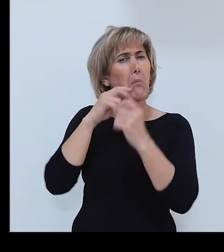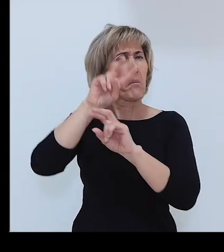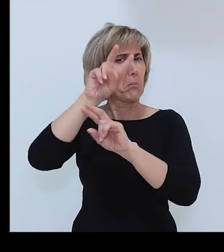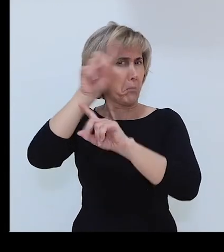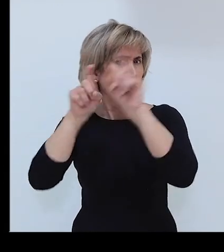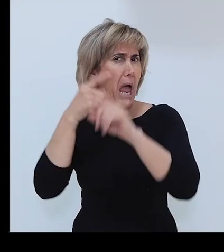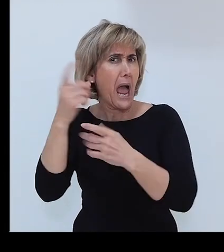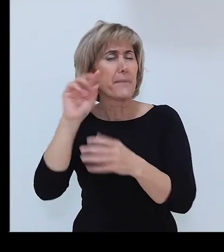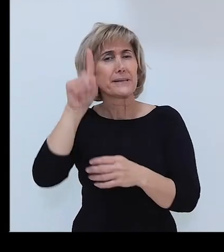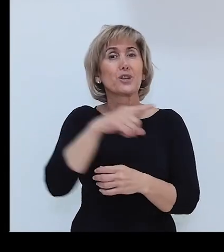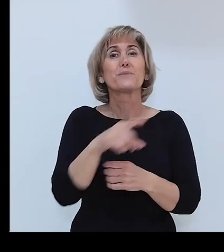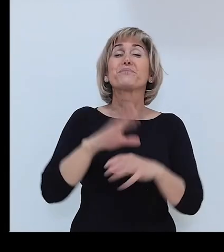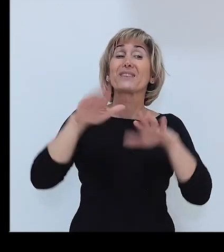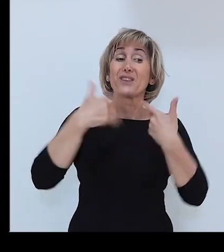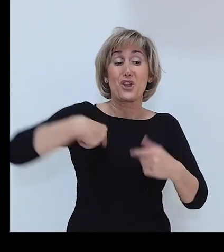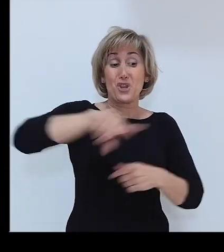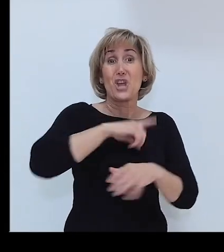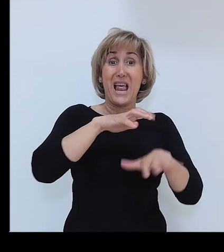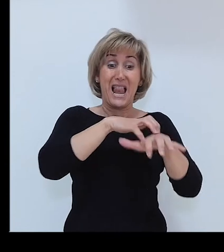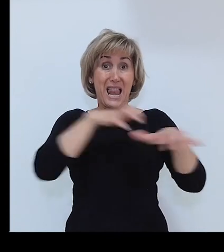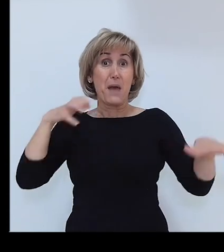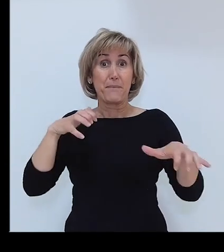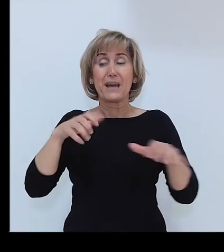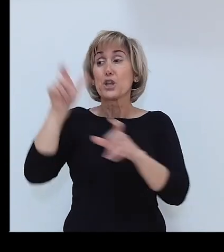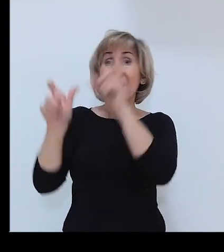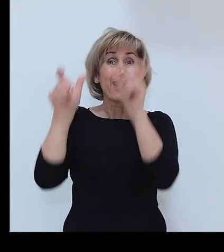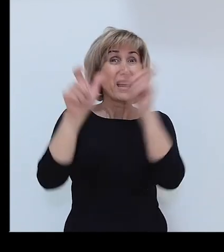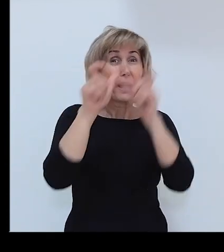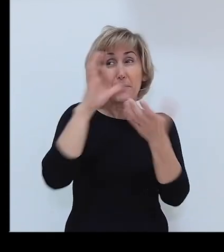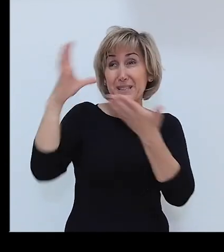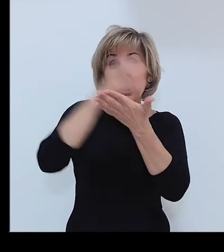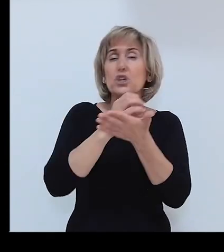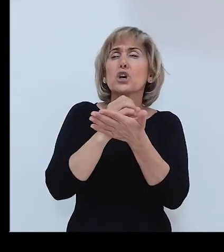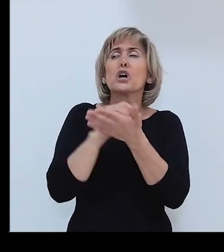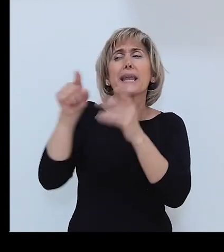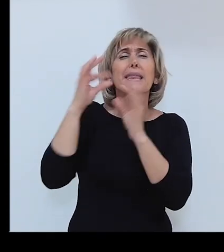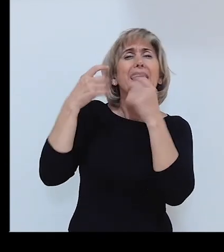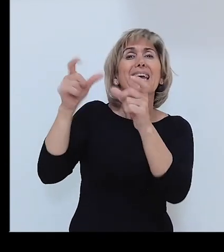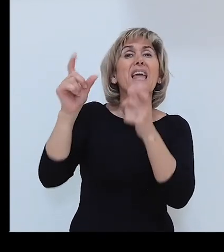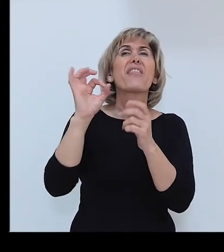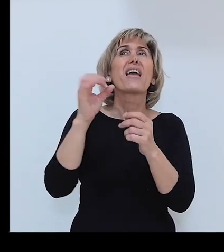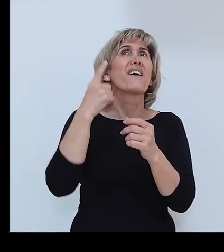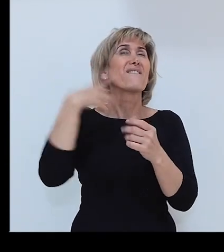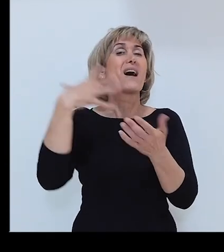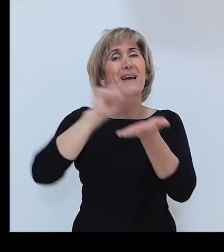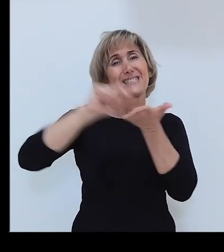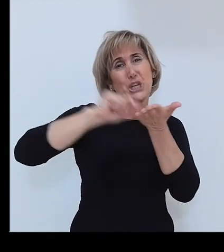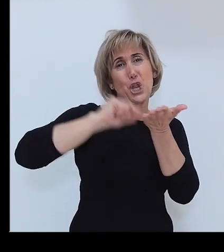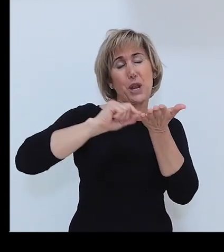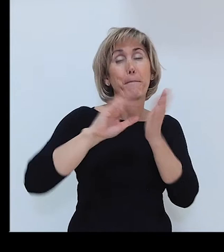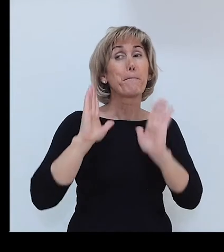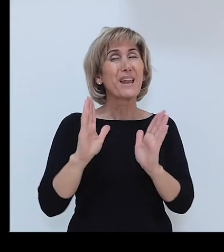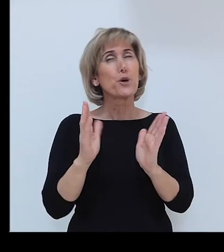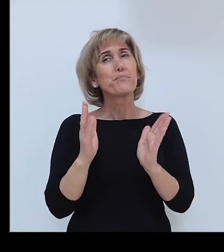Entonces, y de hecho, los podcasts que hemos buscado, la mayoría, tienen que ver con su faceta de